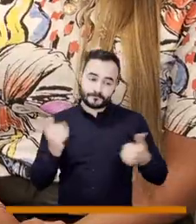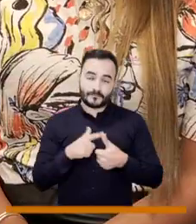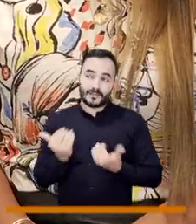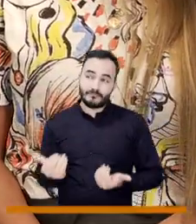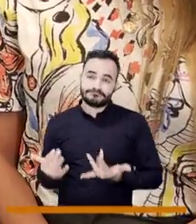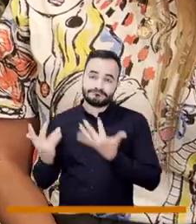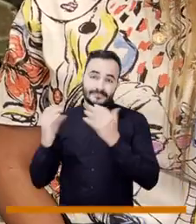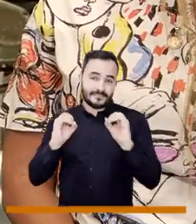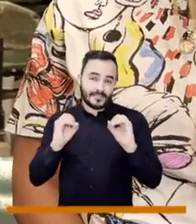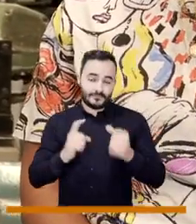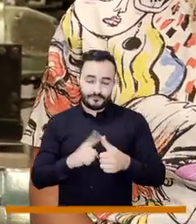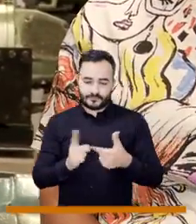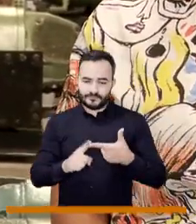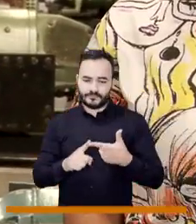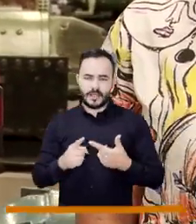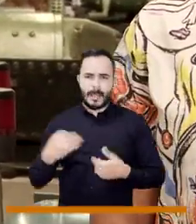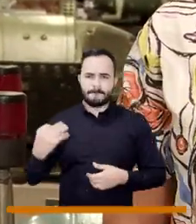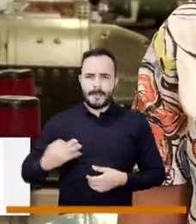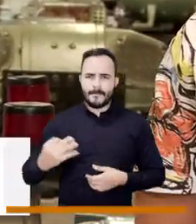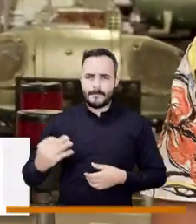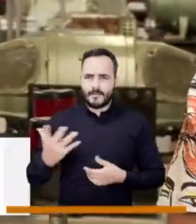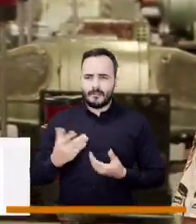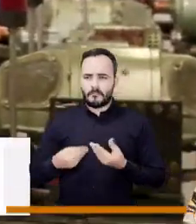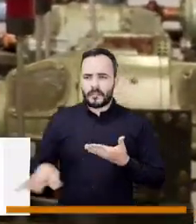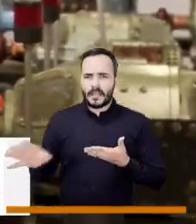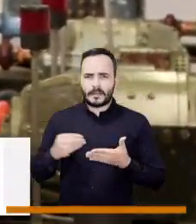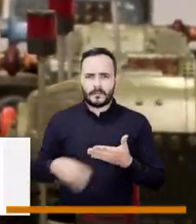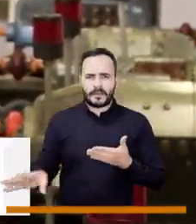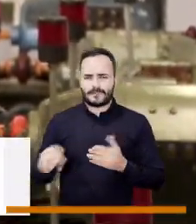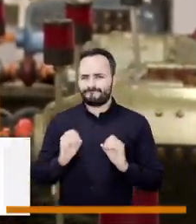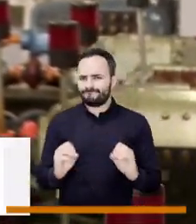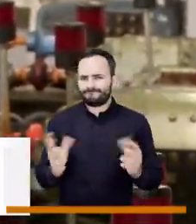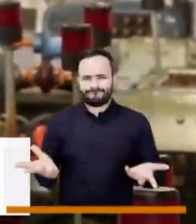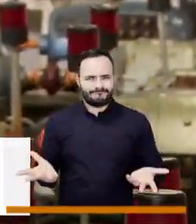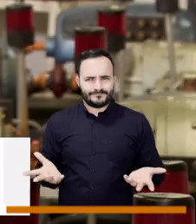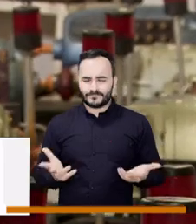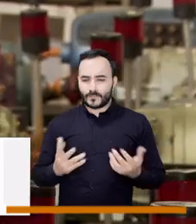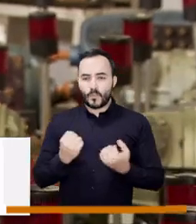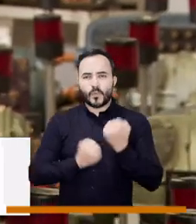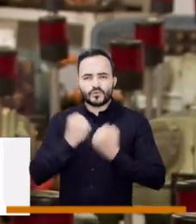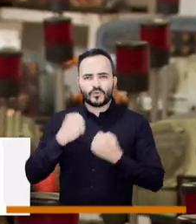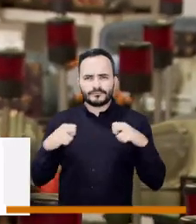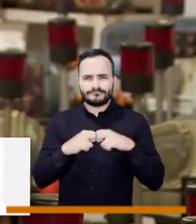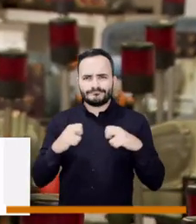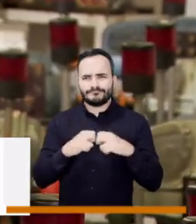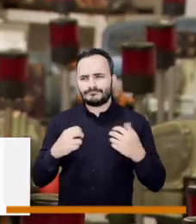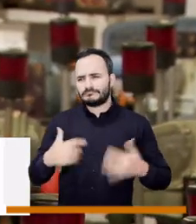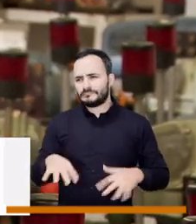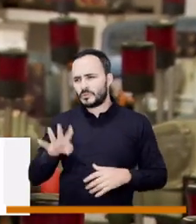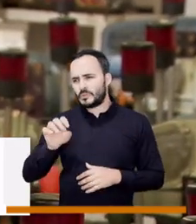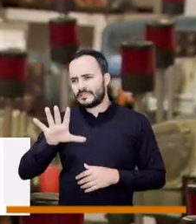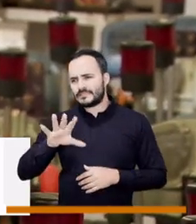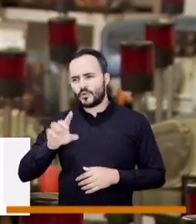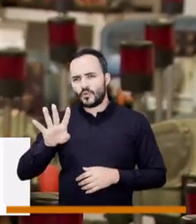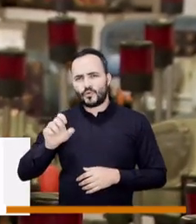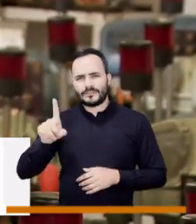tecnología cero emisiones, de altísima eficiencia, unas pérdidas muy pequeñitas. Los motores eléctricos tienen eficiencias